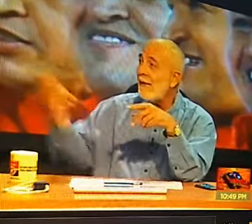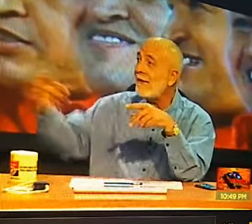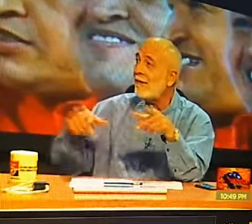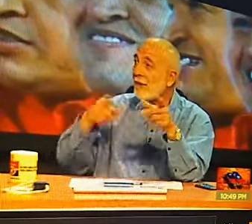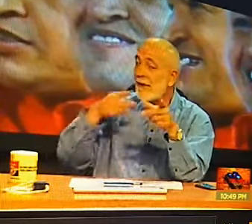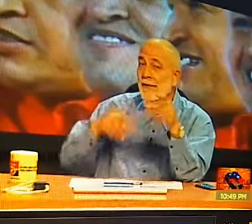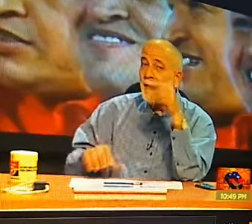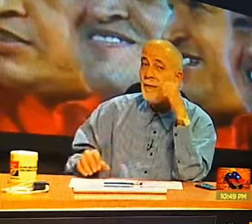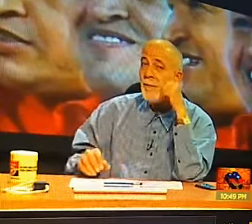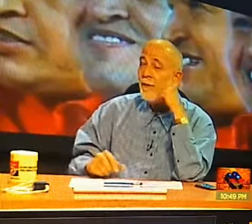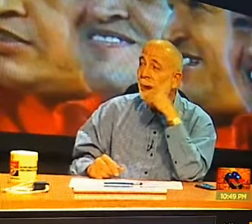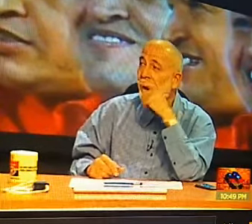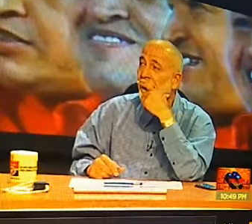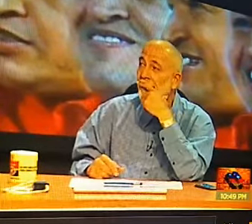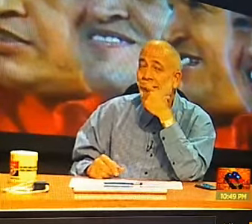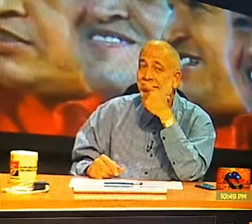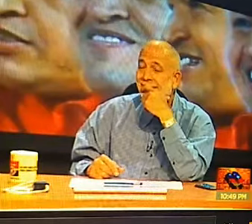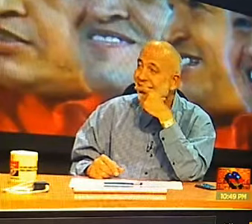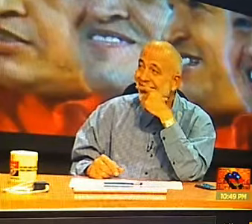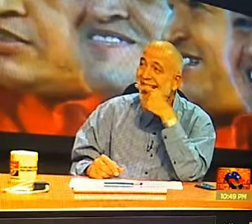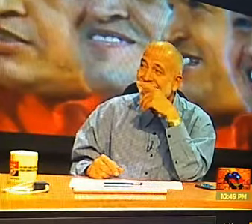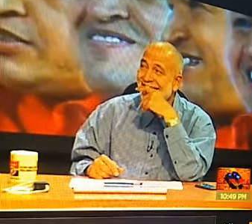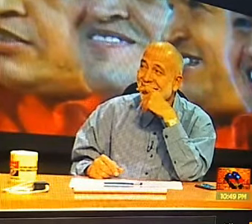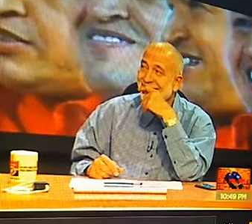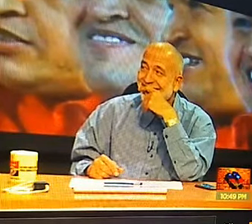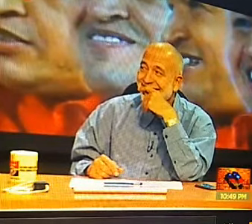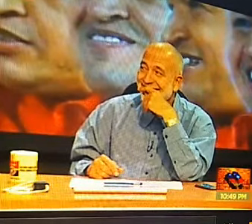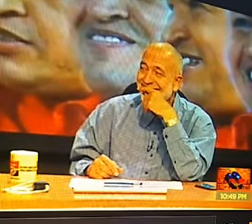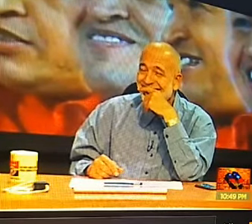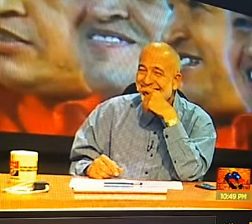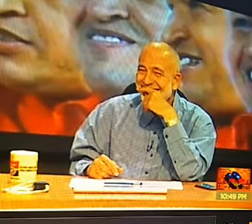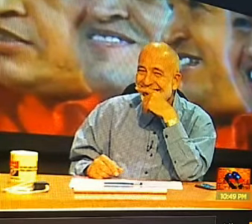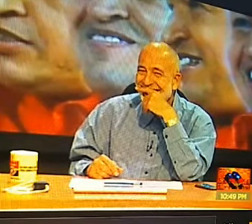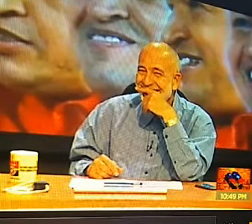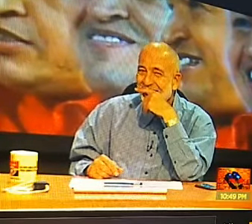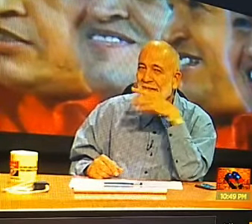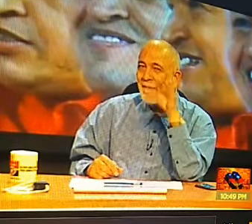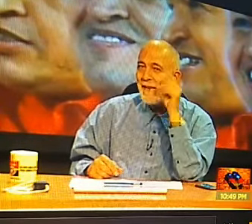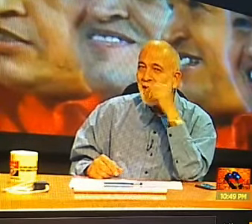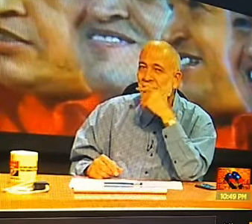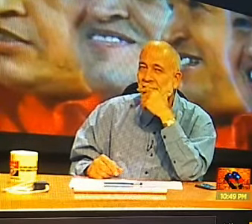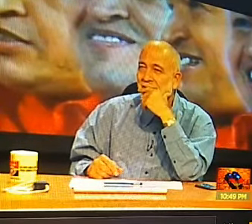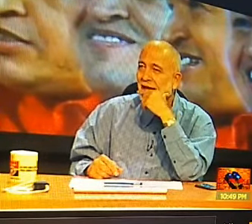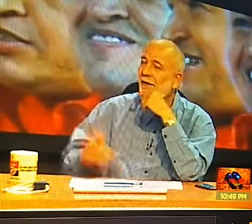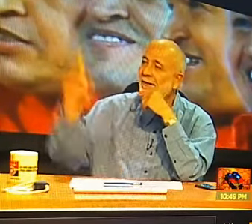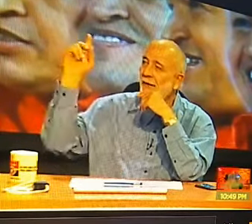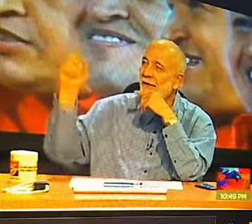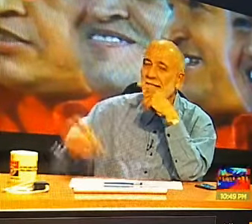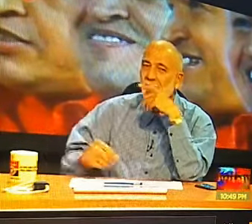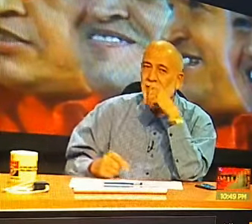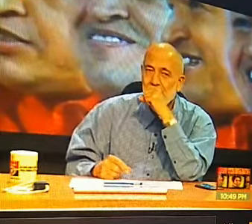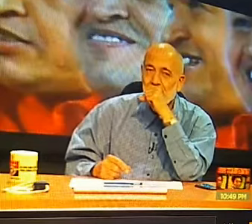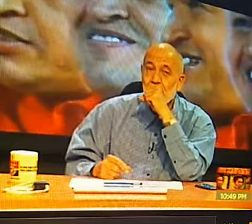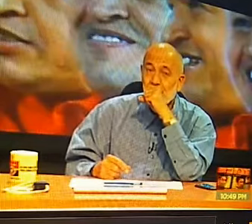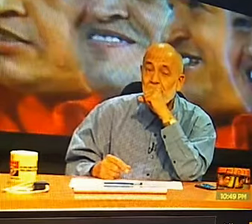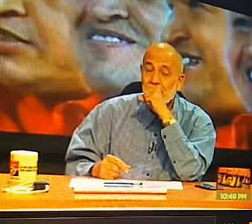Dávila traicionó regresando después del golpe de Estado. Regresando. ¿Dónde terminaron? En el basurero de la